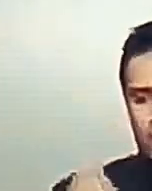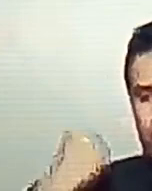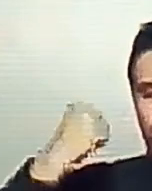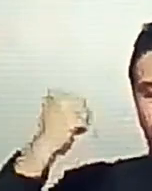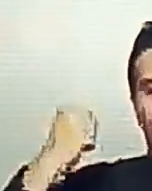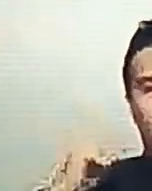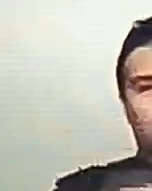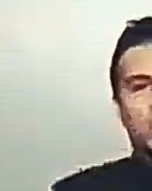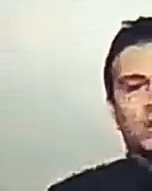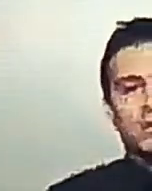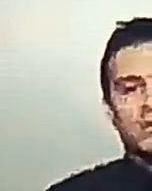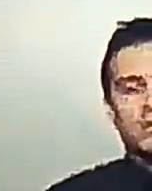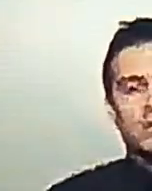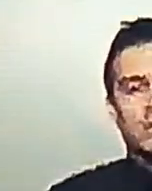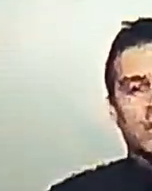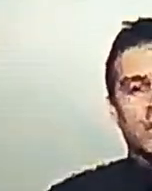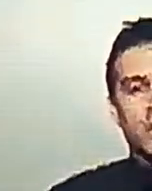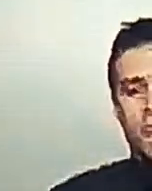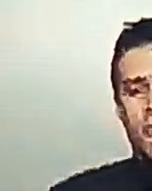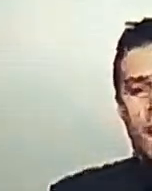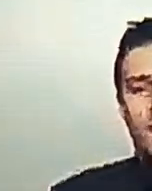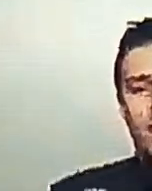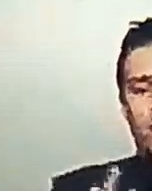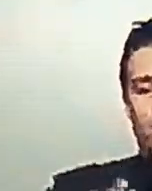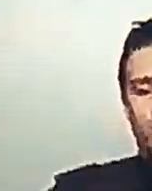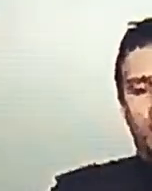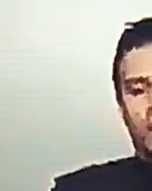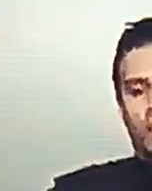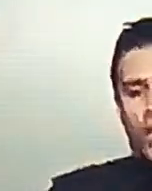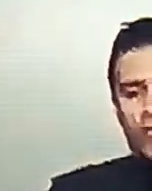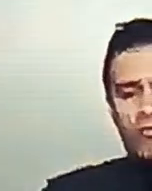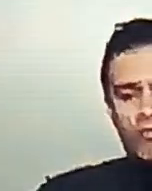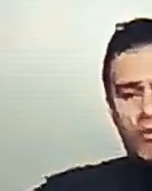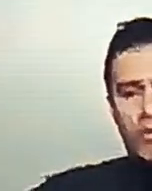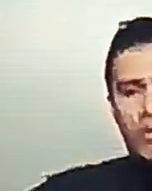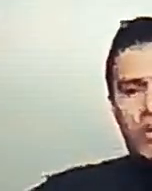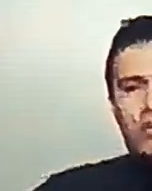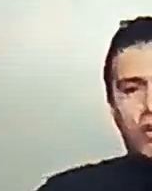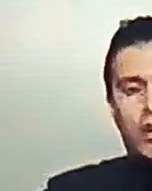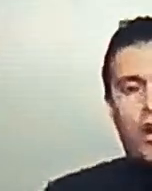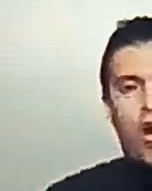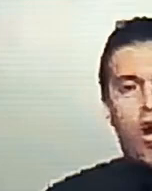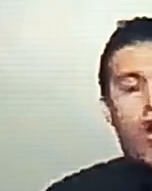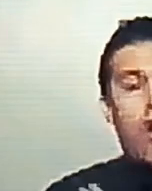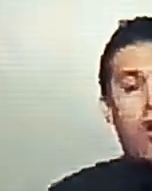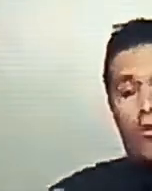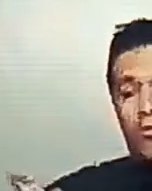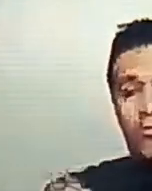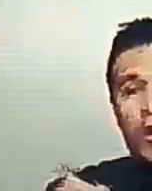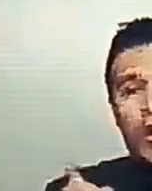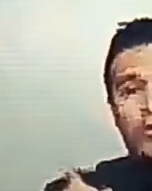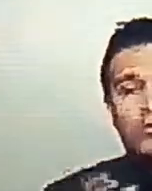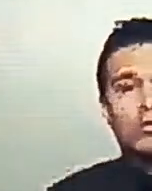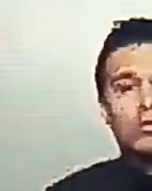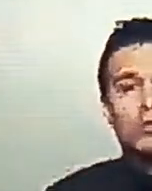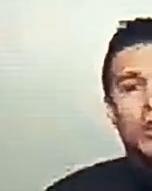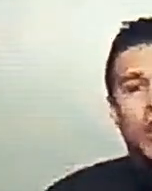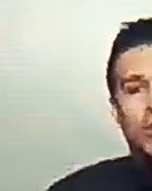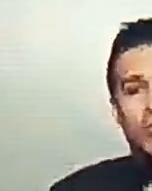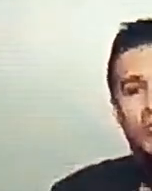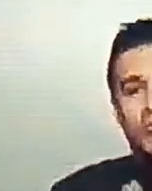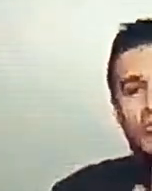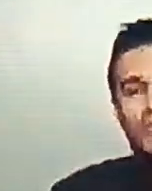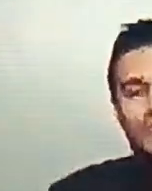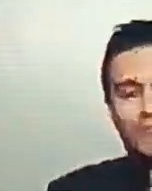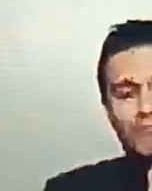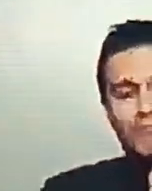ordenamiento territorial y, por supuesto, también el control de la calidad de agua del río Guayas. Quiero indicar que yo constituiré